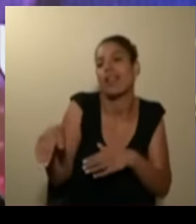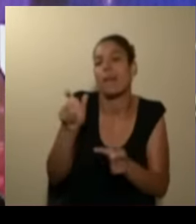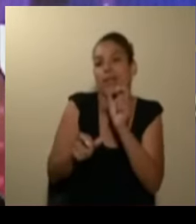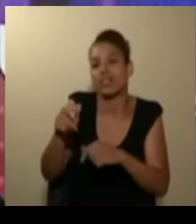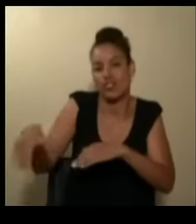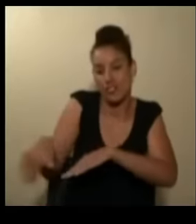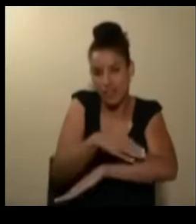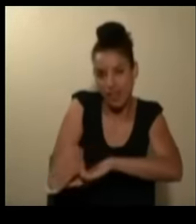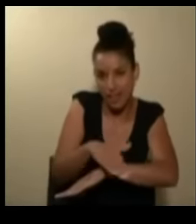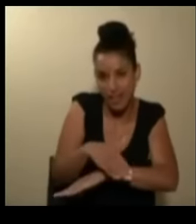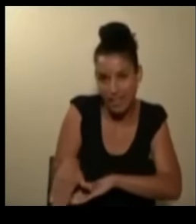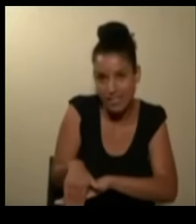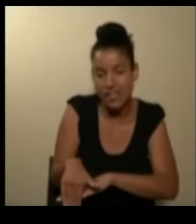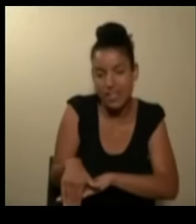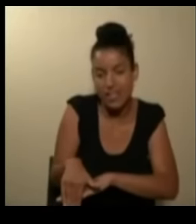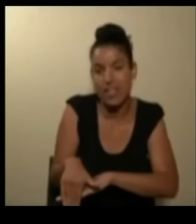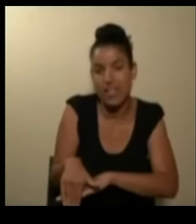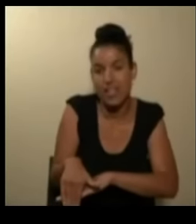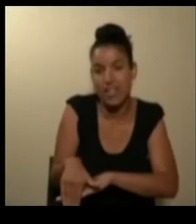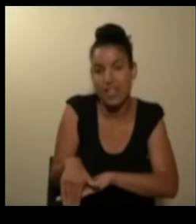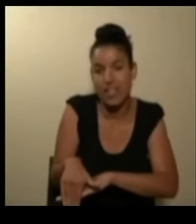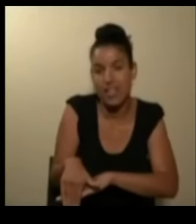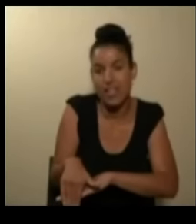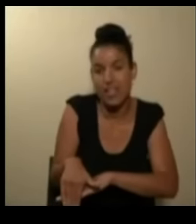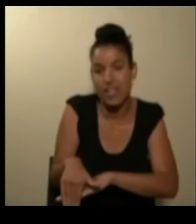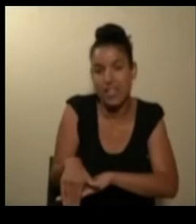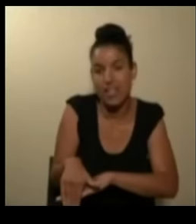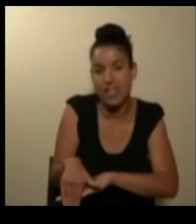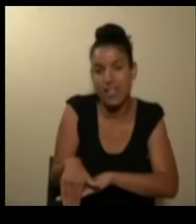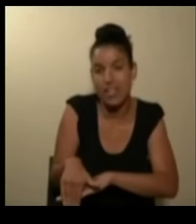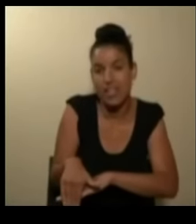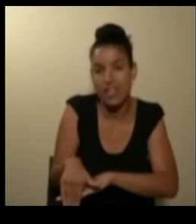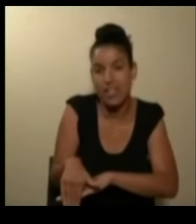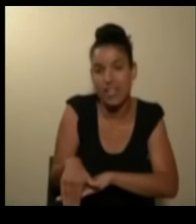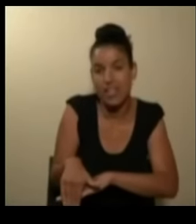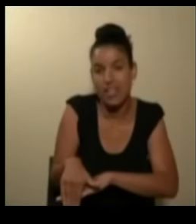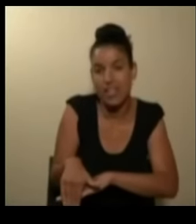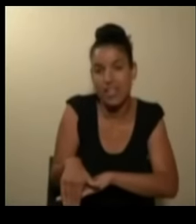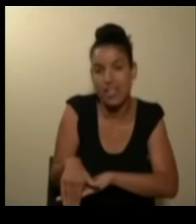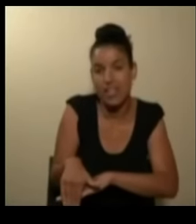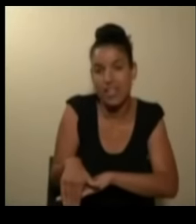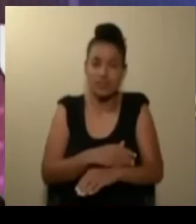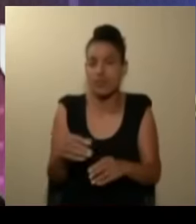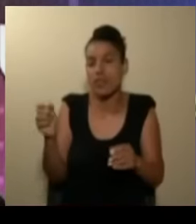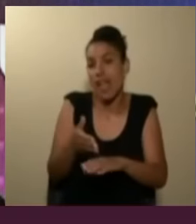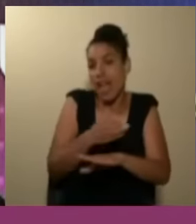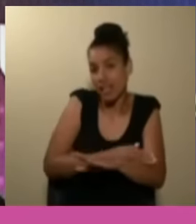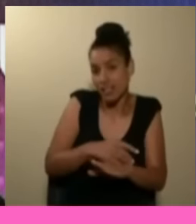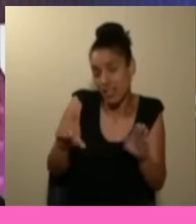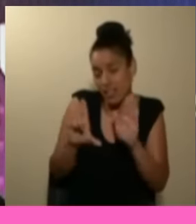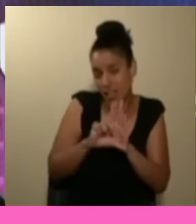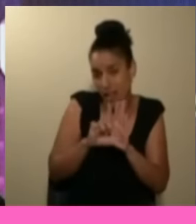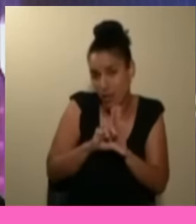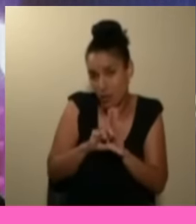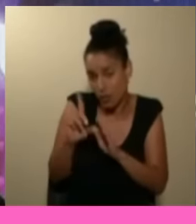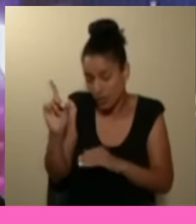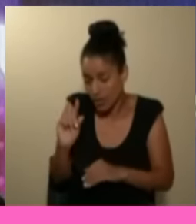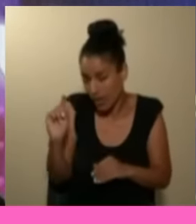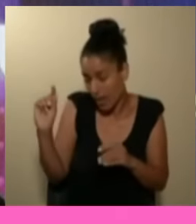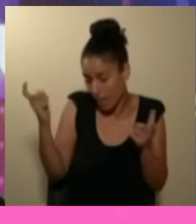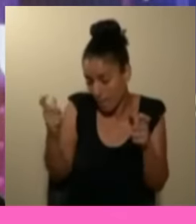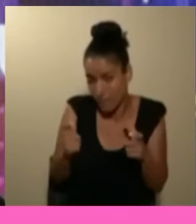del 2021 de lo que eran en el trimestre previo a la LUC. Por lo tanto, creo que eso habla por sí mismo. Los